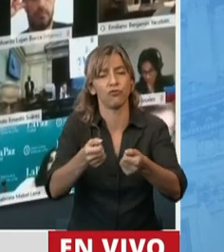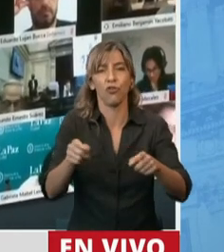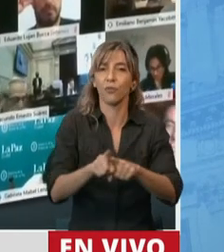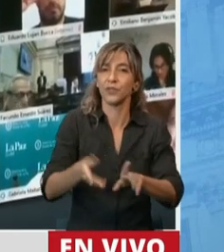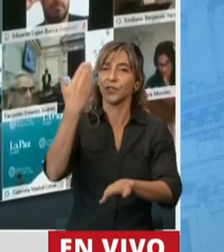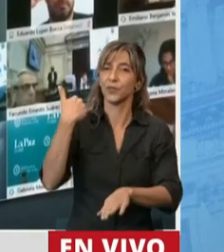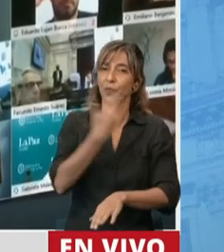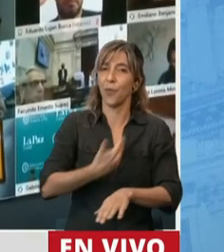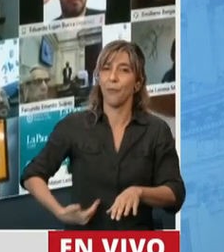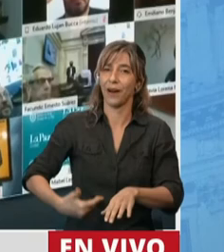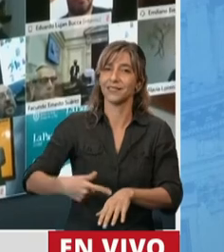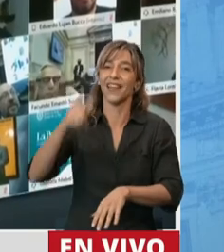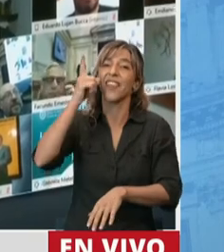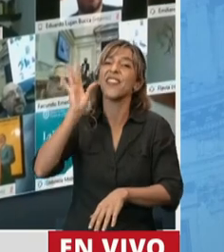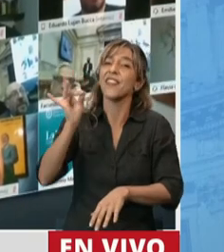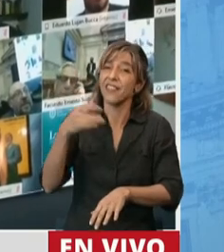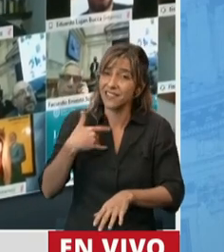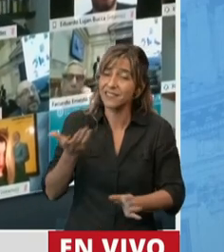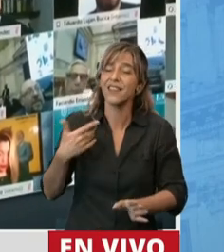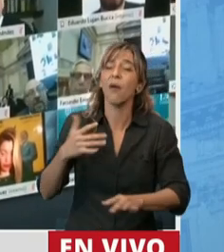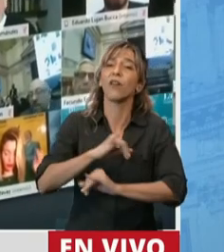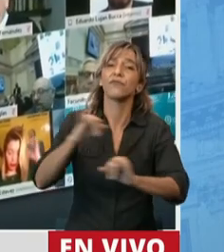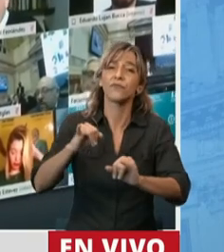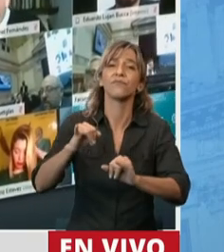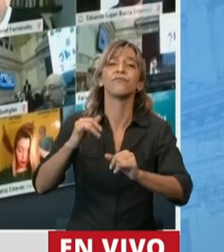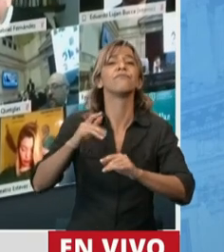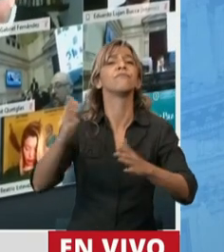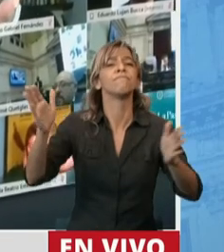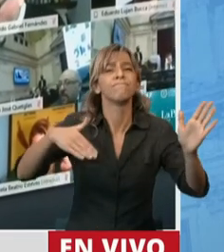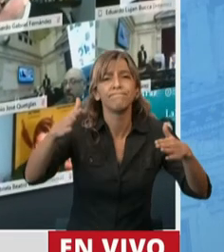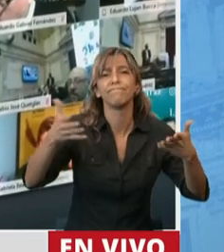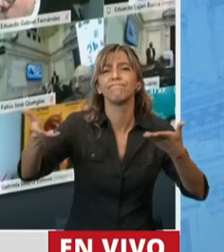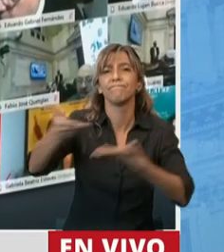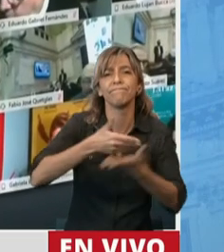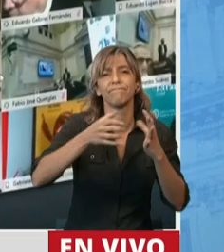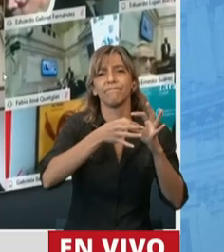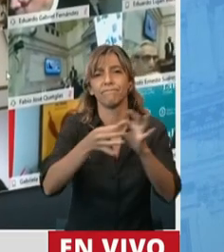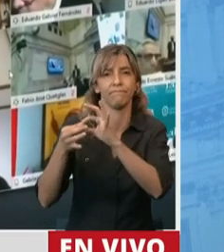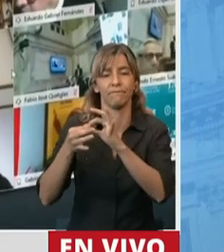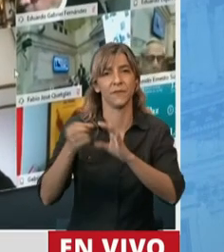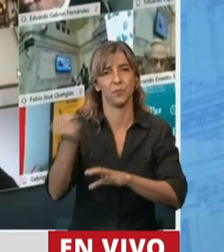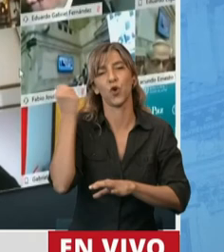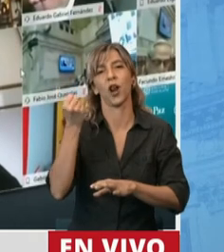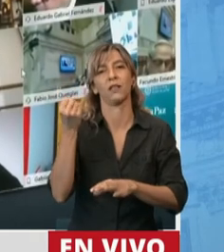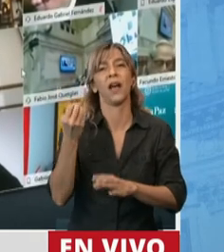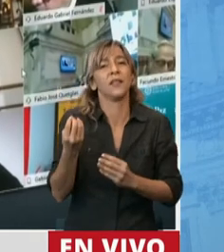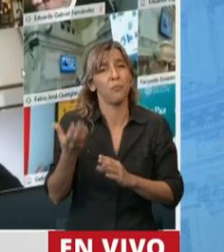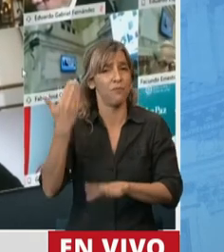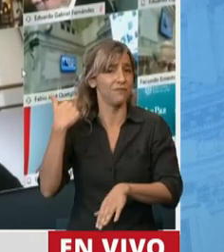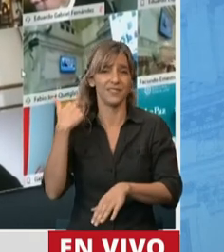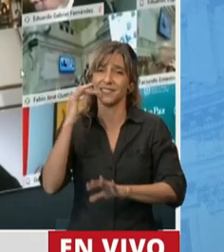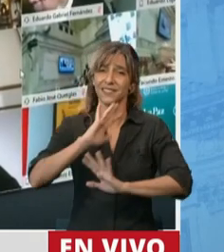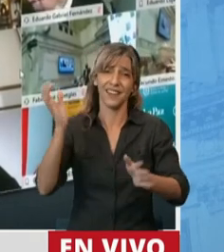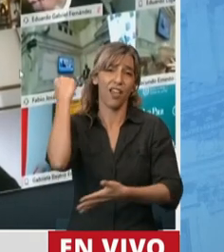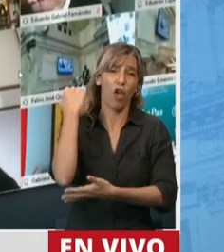pasado. Es el llamado a la solidaridad de todos los argentinos, que lo hizo frente a la tremenda crisis económica y